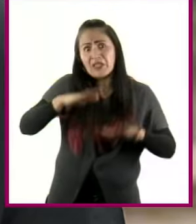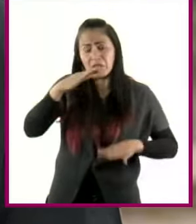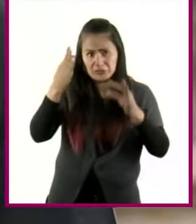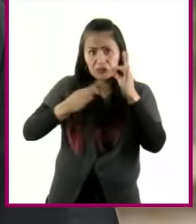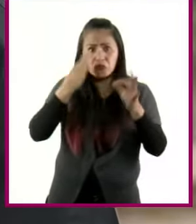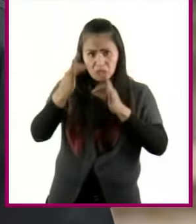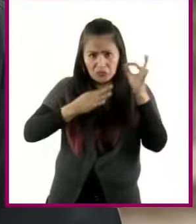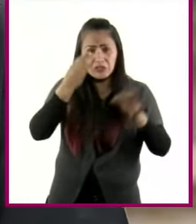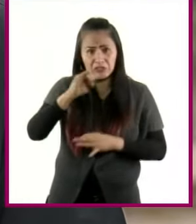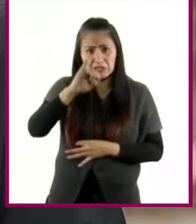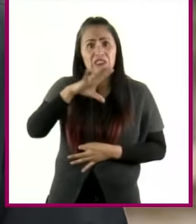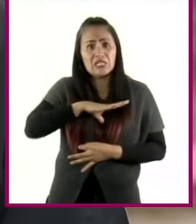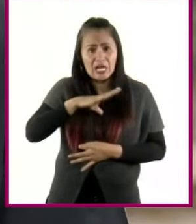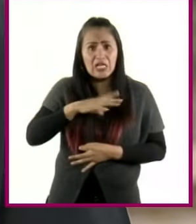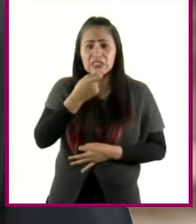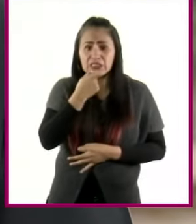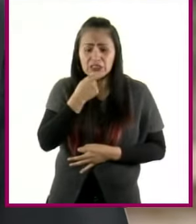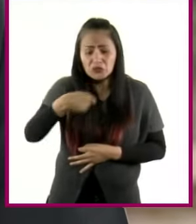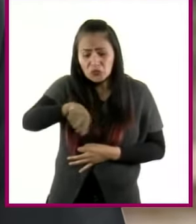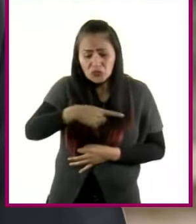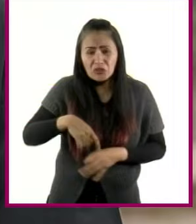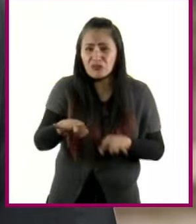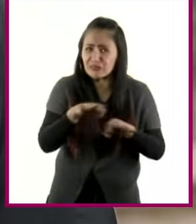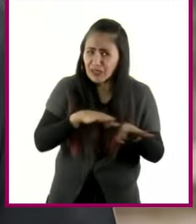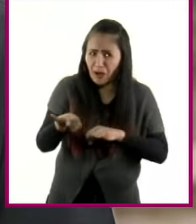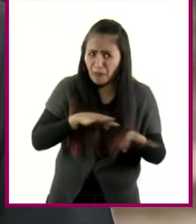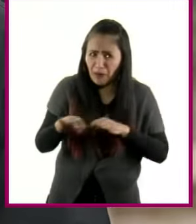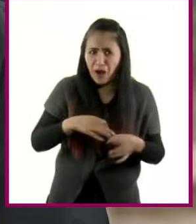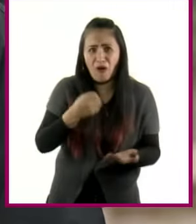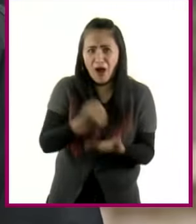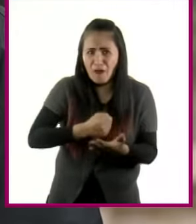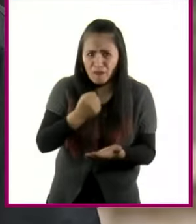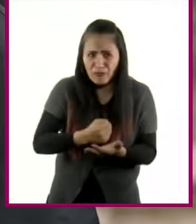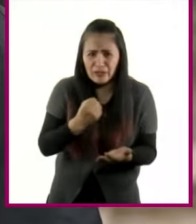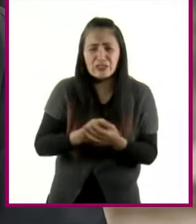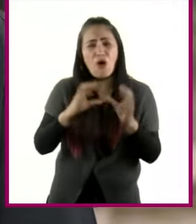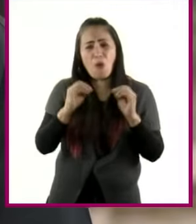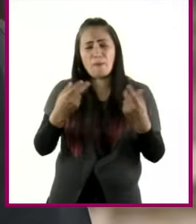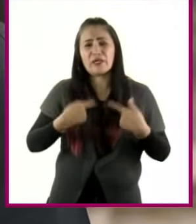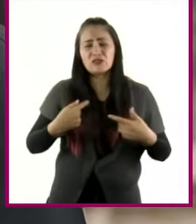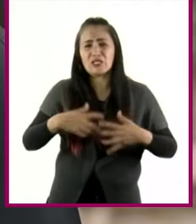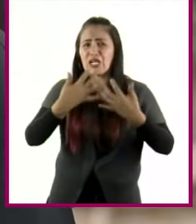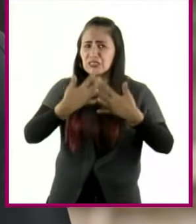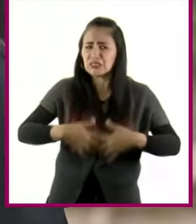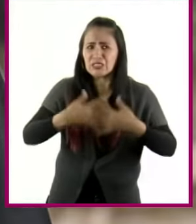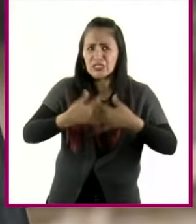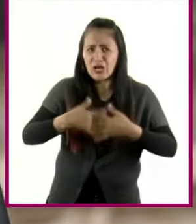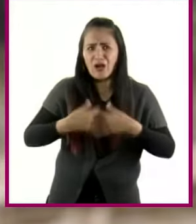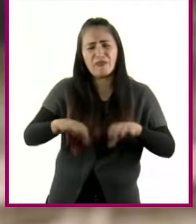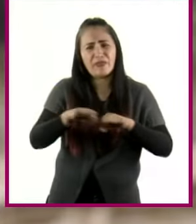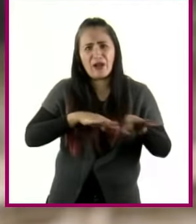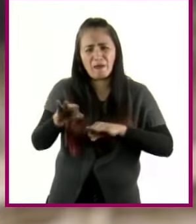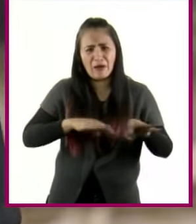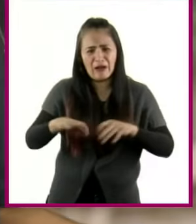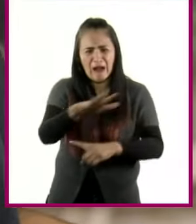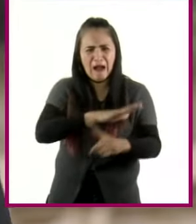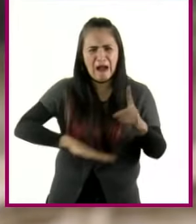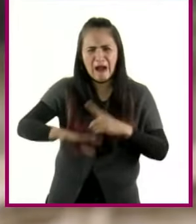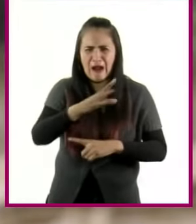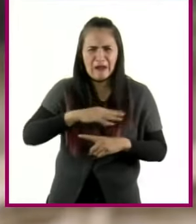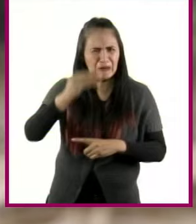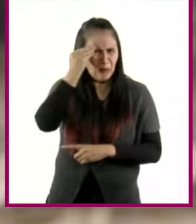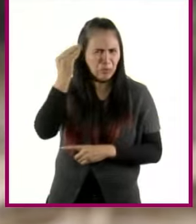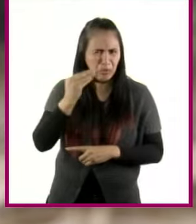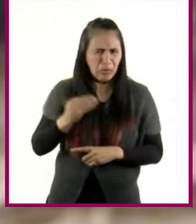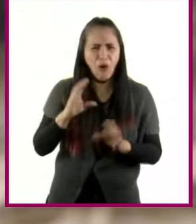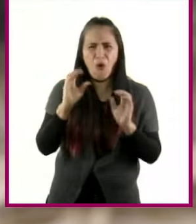casos donde se habla de trabajo infantil o gente que trabaja en fábricas en condiciones infrahumanas o con salarios miserables. Tal